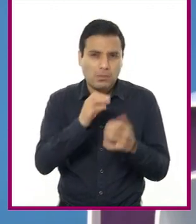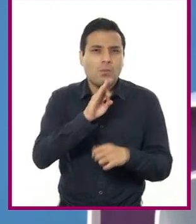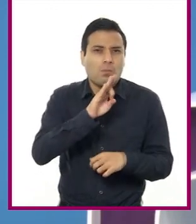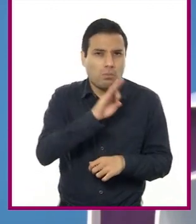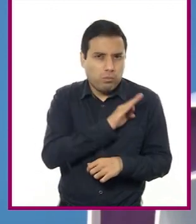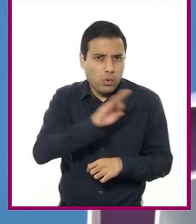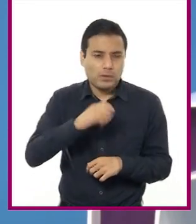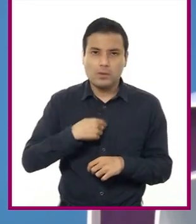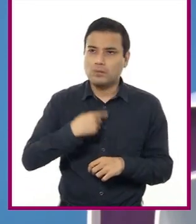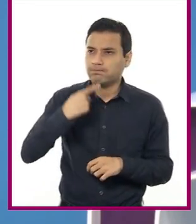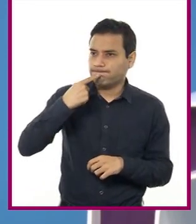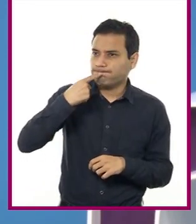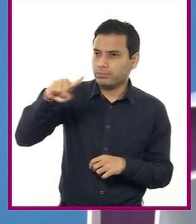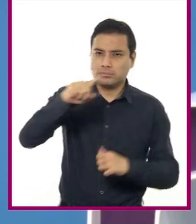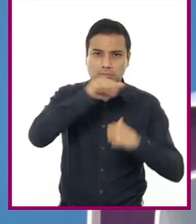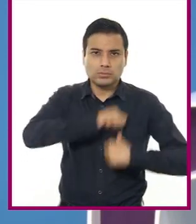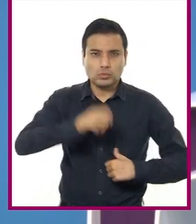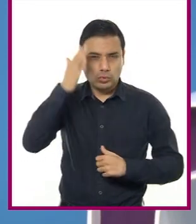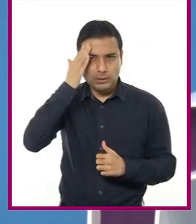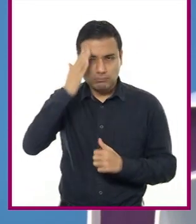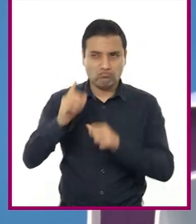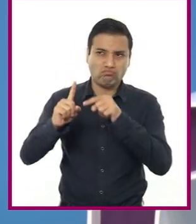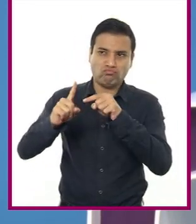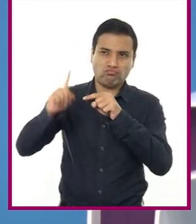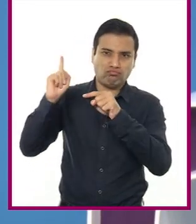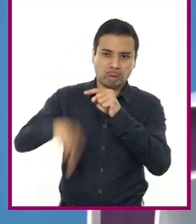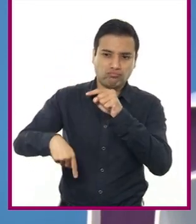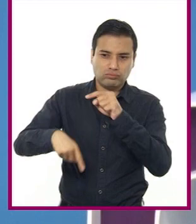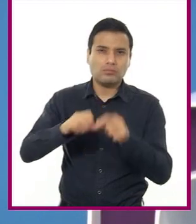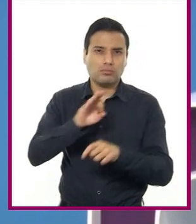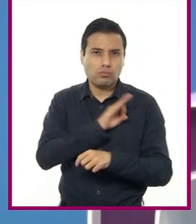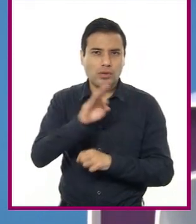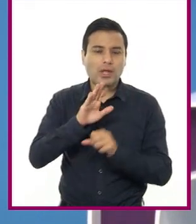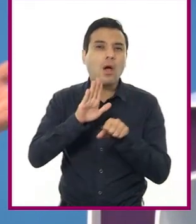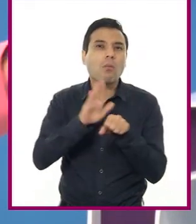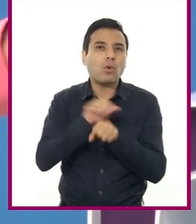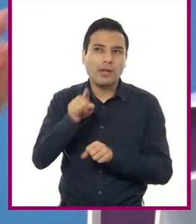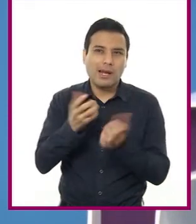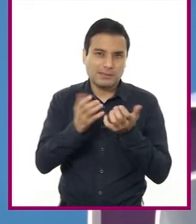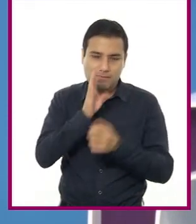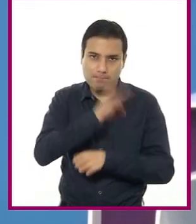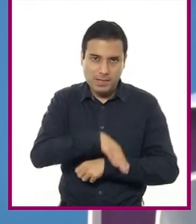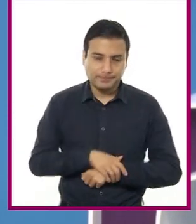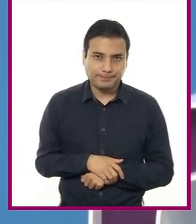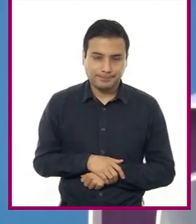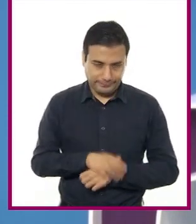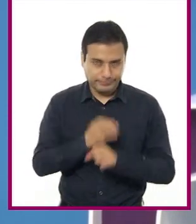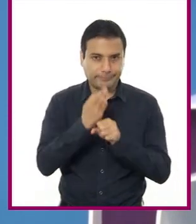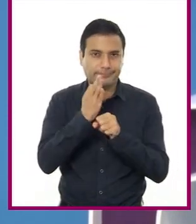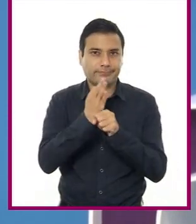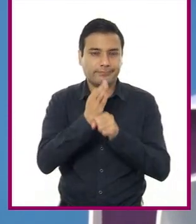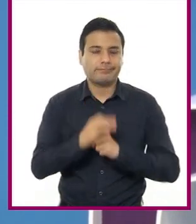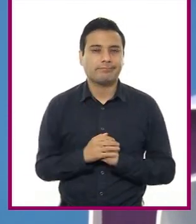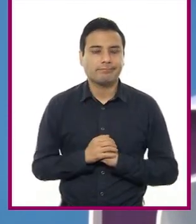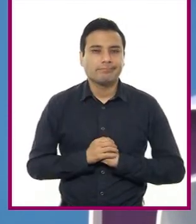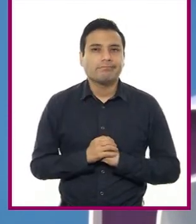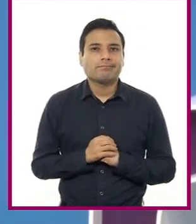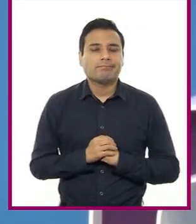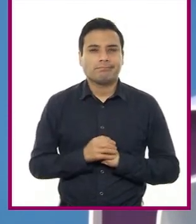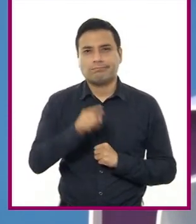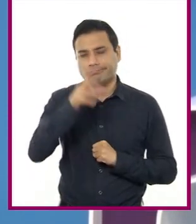o remoción de la autoridad cuando su conducta es incorrecta. En esta ocasión, y para concretar